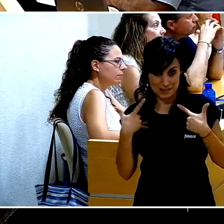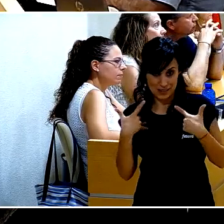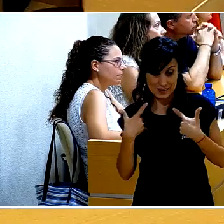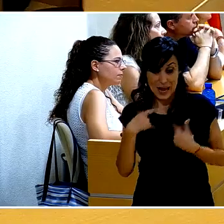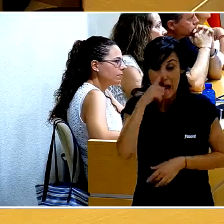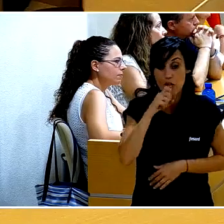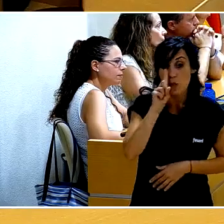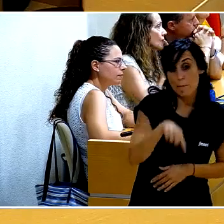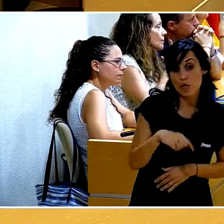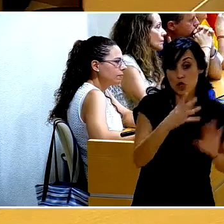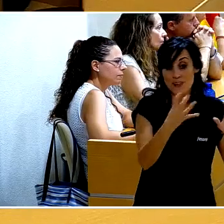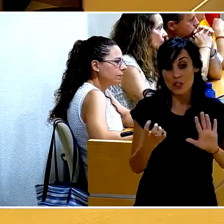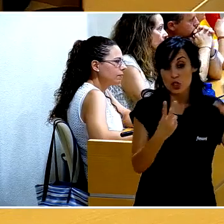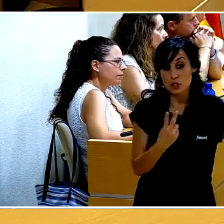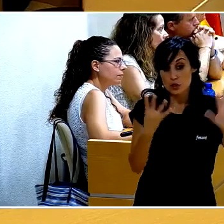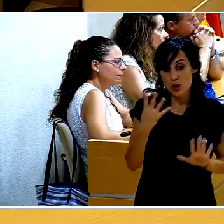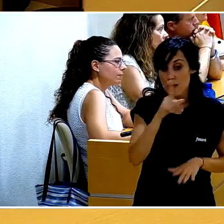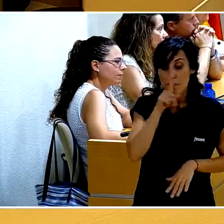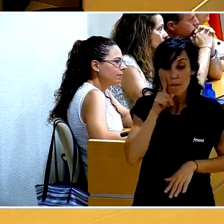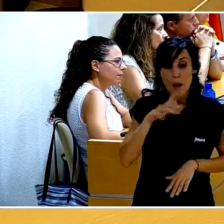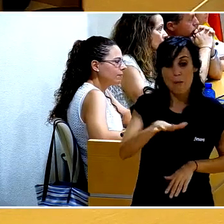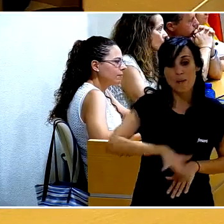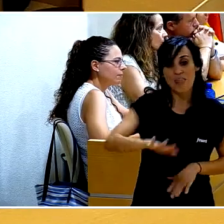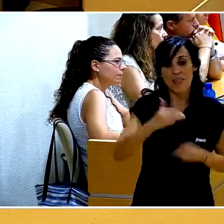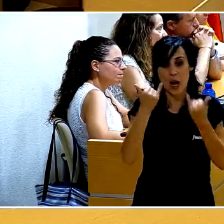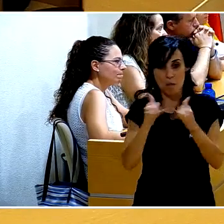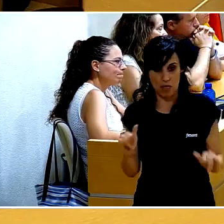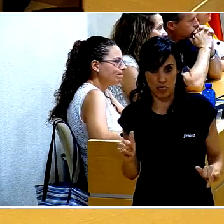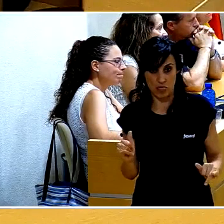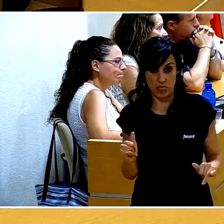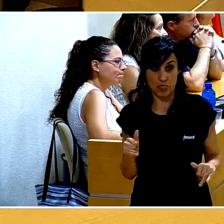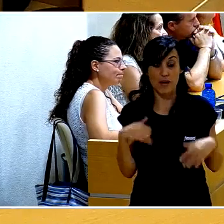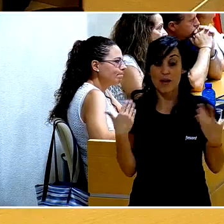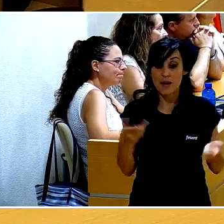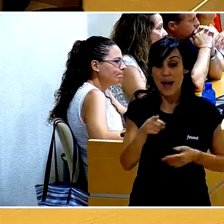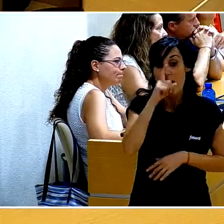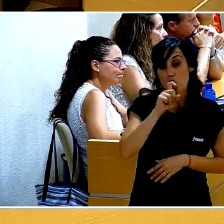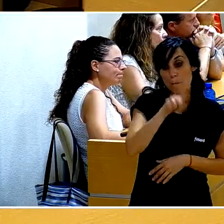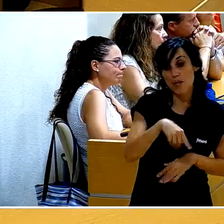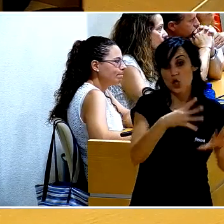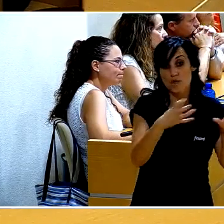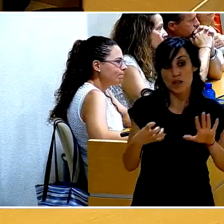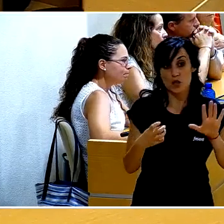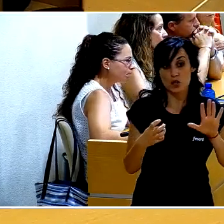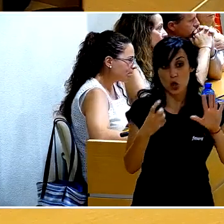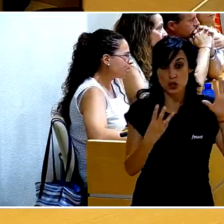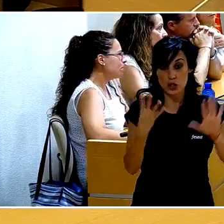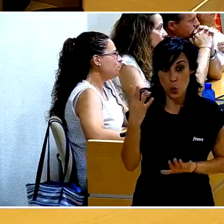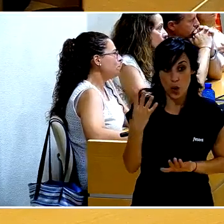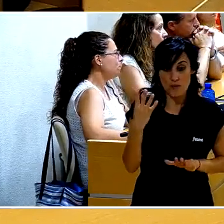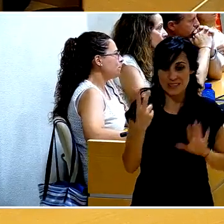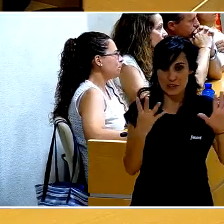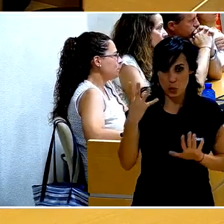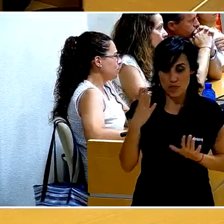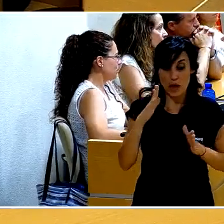año 1979 se llama Plaza de la Paz. De esa forma, desde el año 1979, y gracias